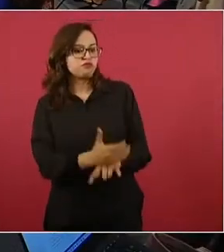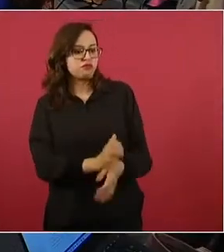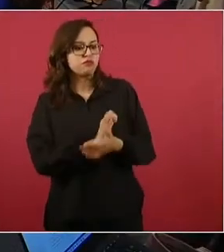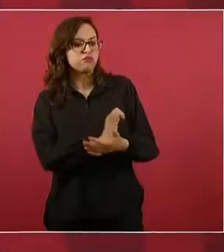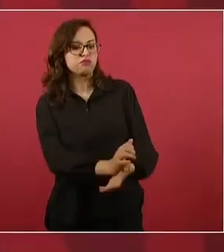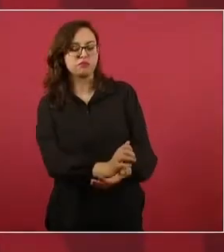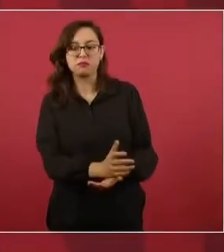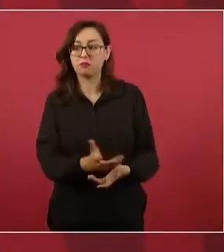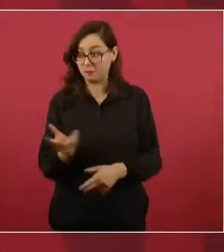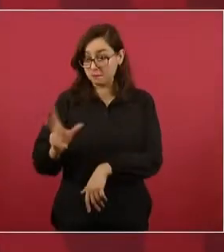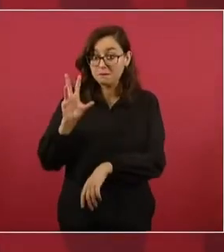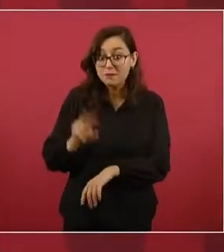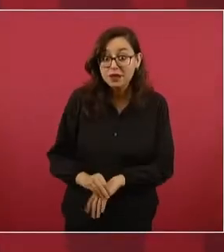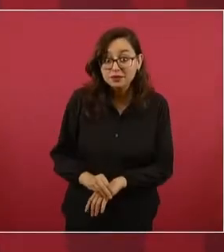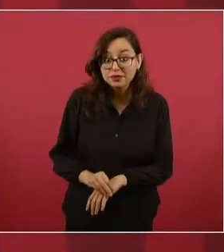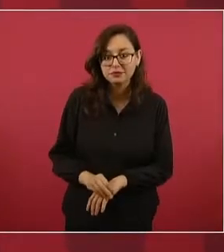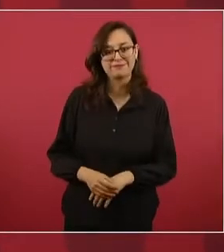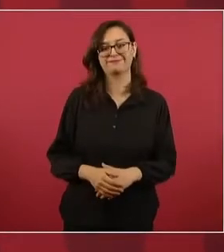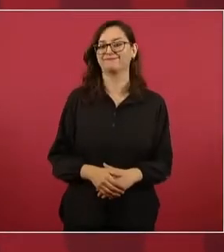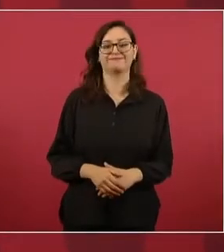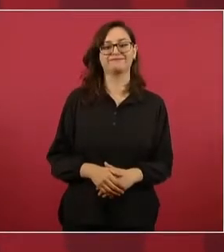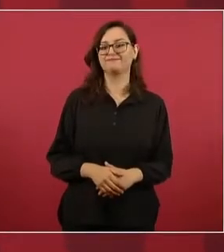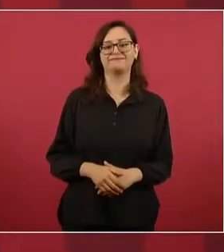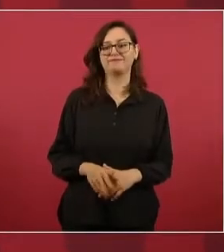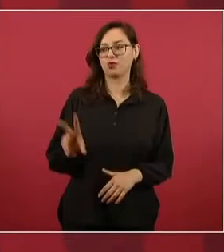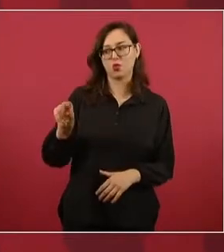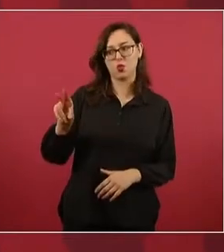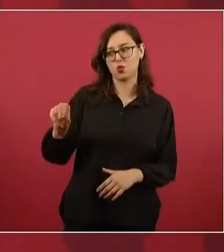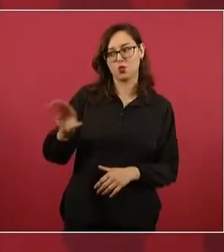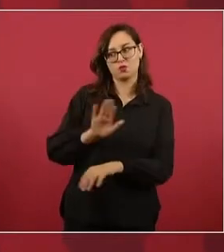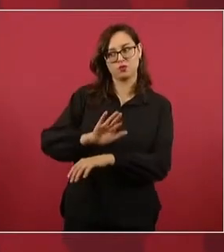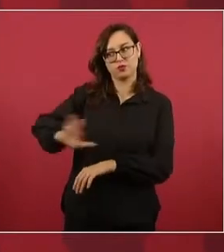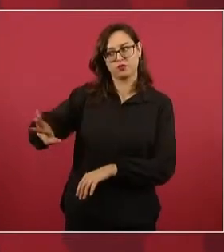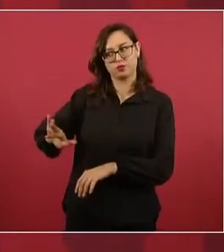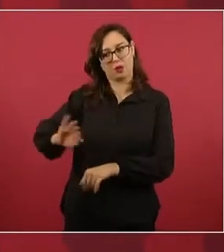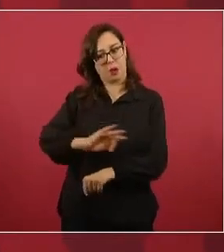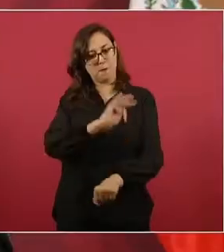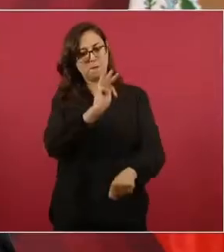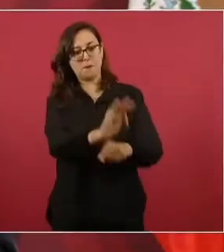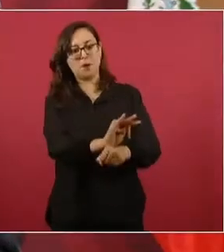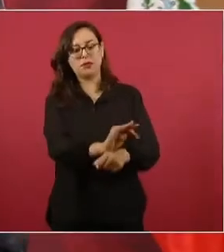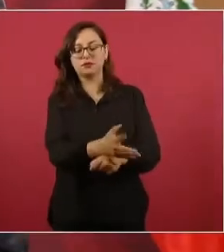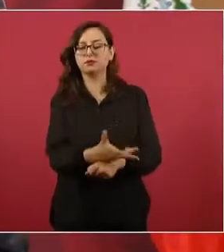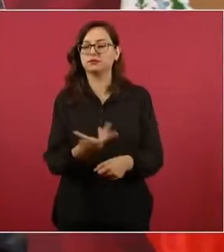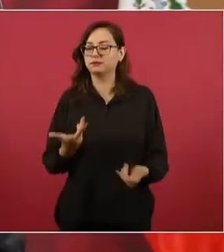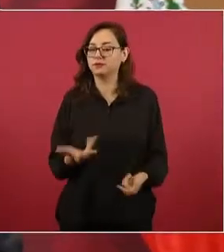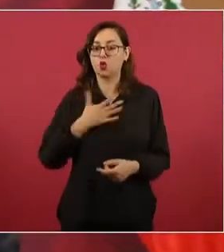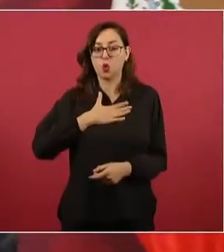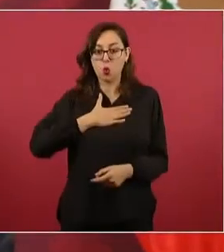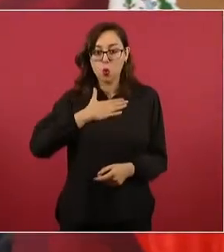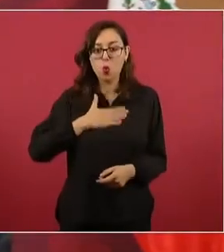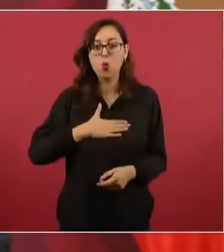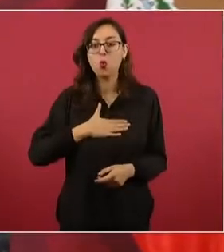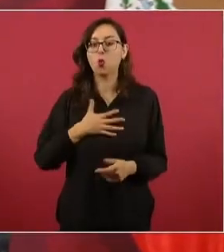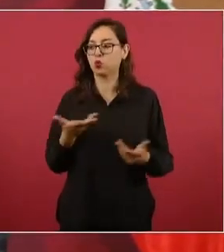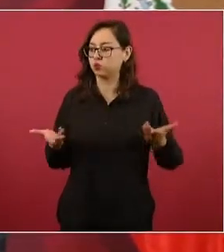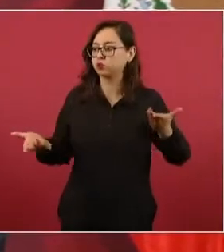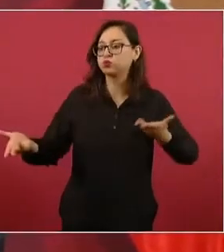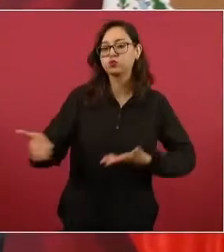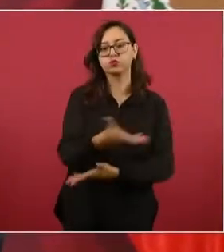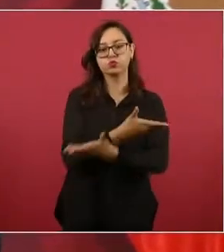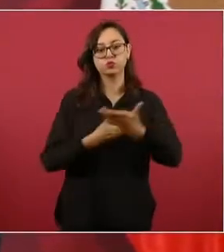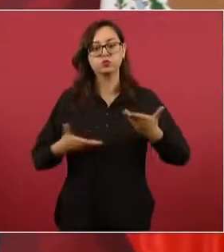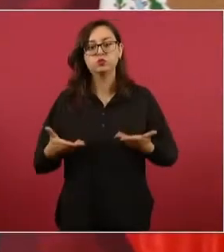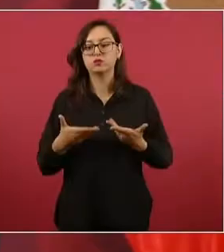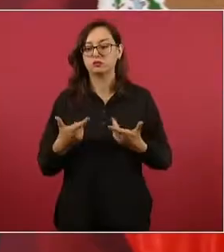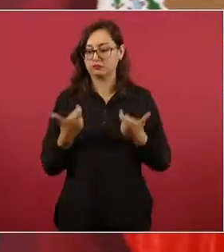que haya justicia, que la riqueza que se genera,